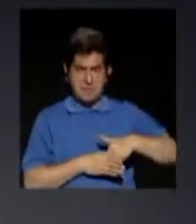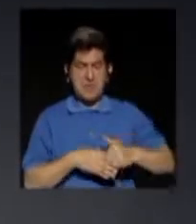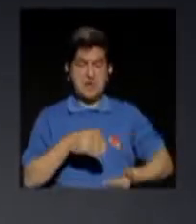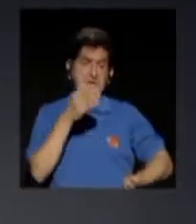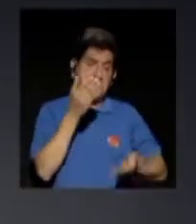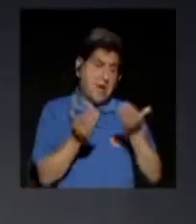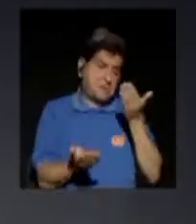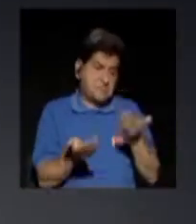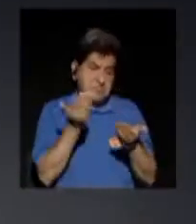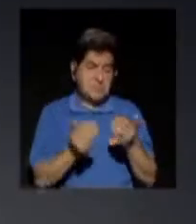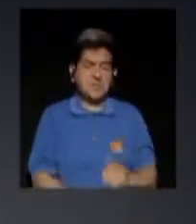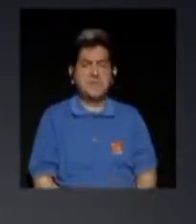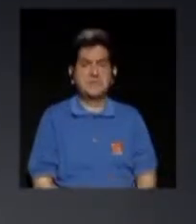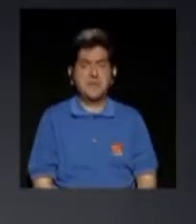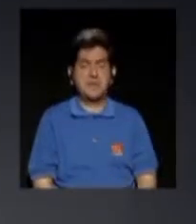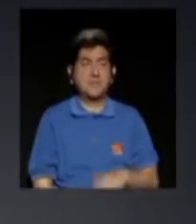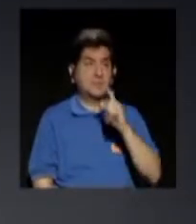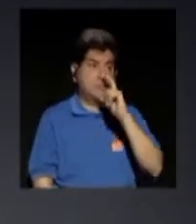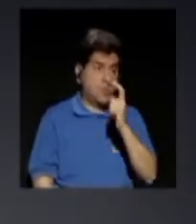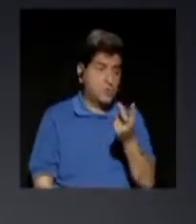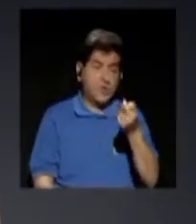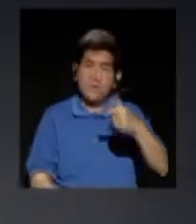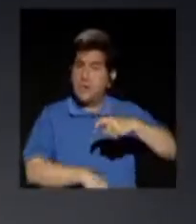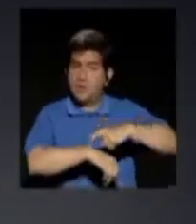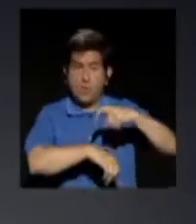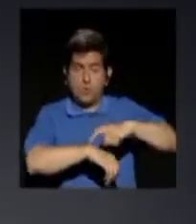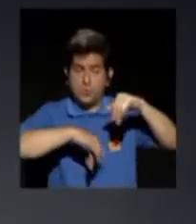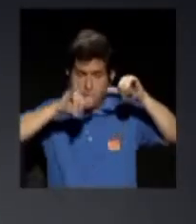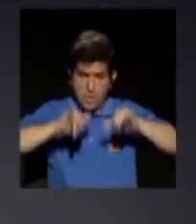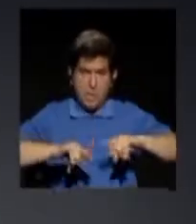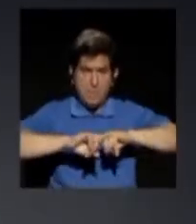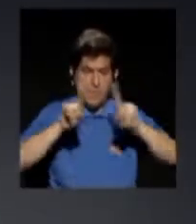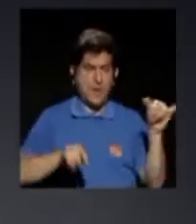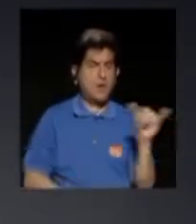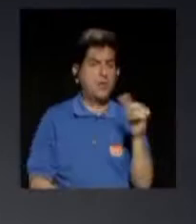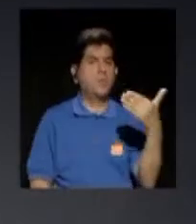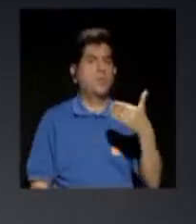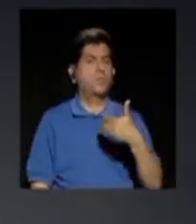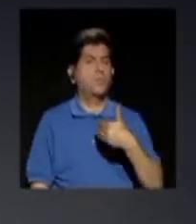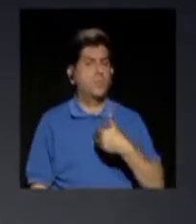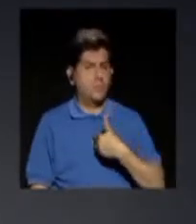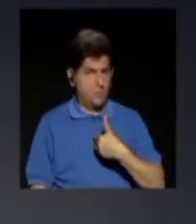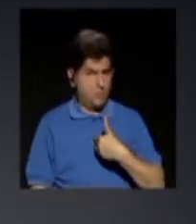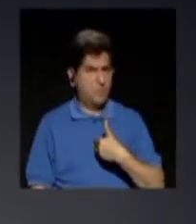duró afortunadamente poco tiempo, pero también eso tiene un